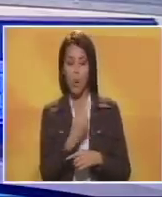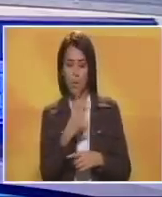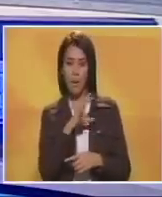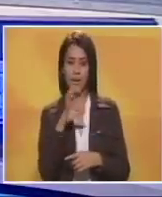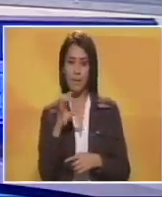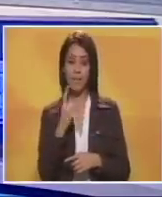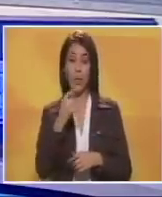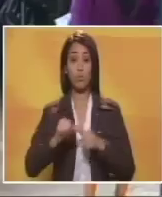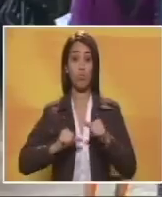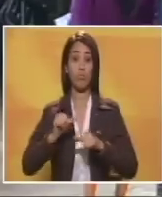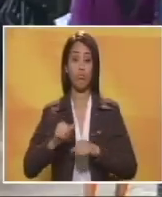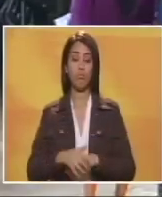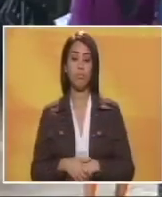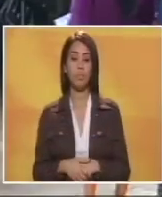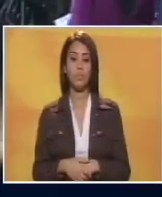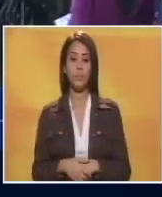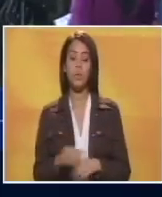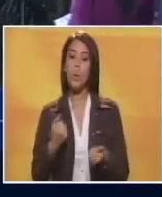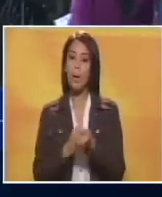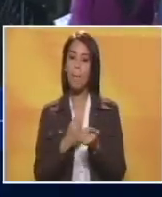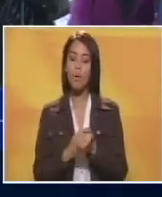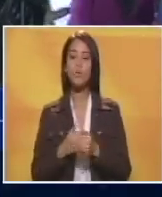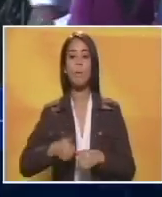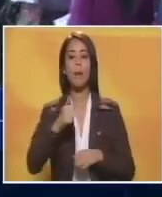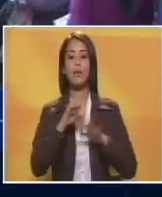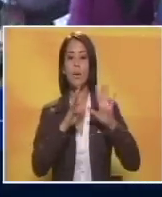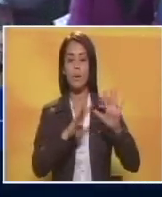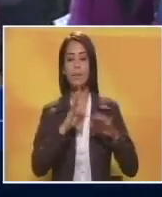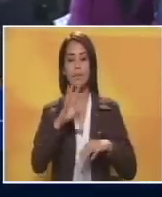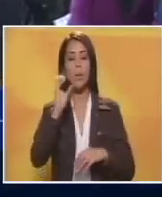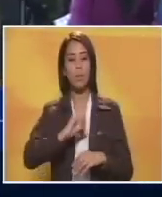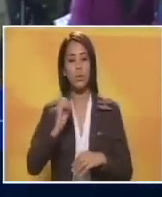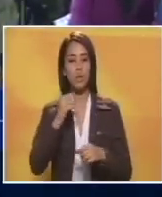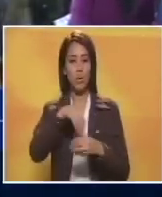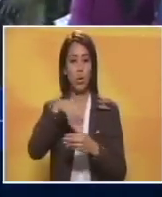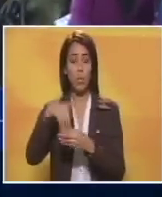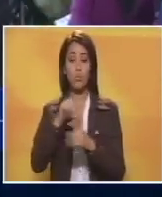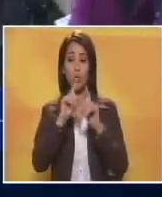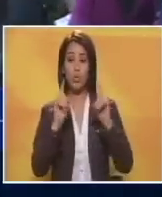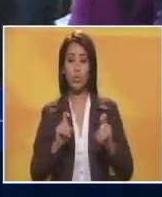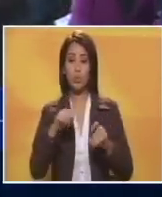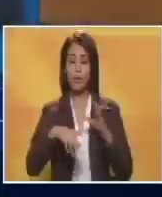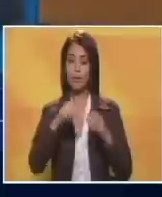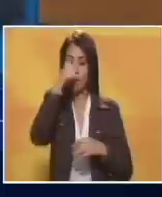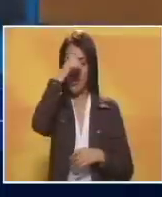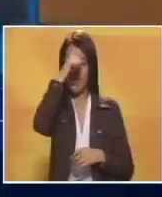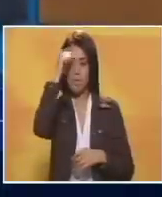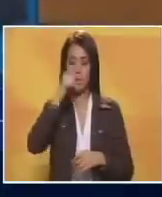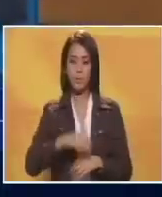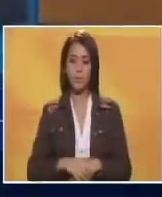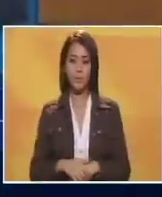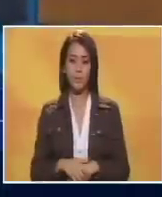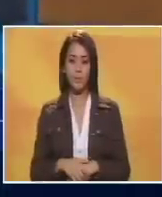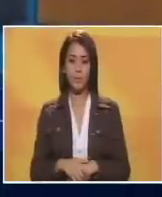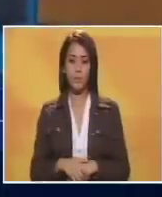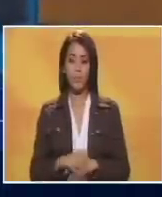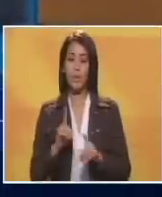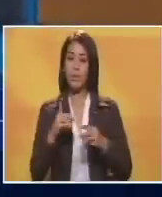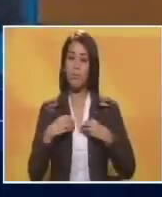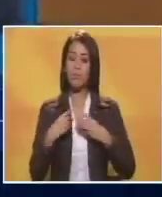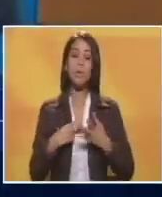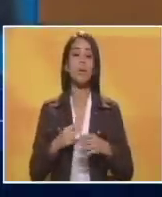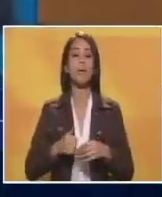La decisión contó con el respaldo de más del 95% de los votos durante una consulta celebrada este domingo, en donde el abstencionismo